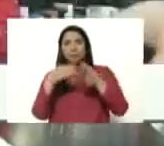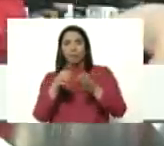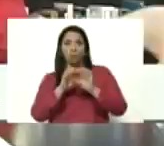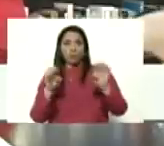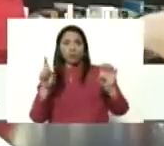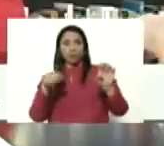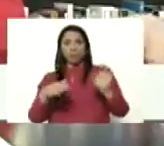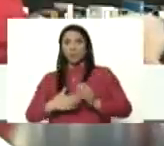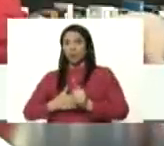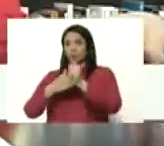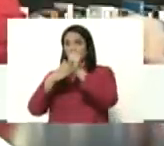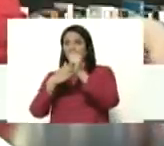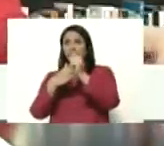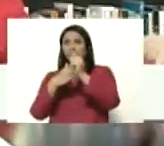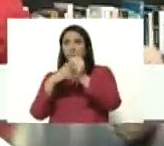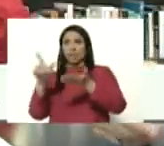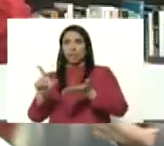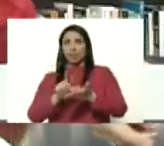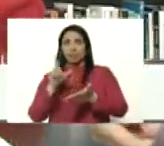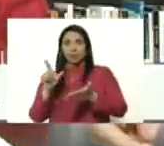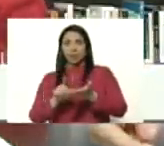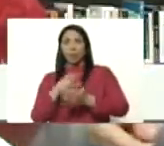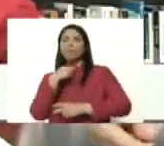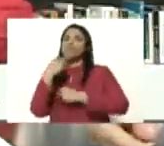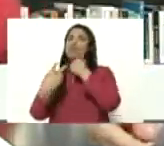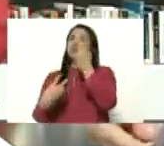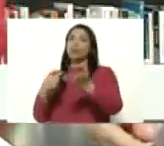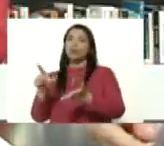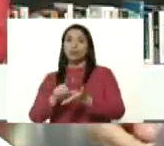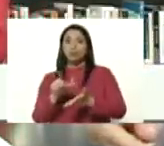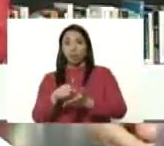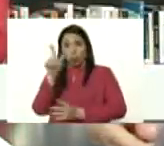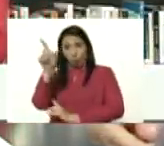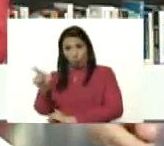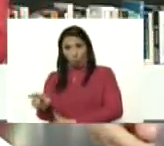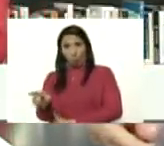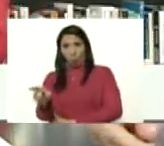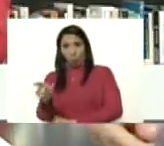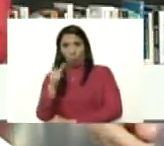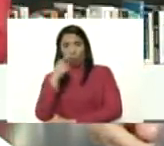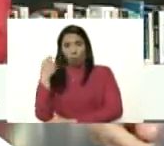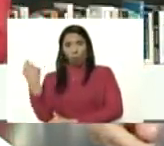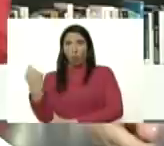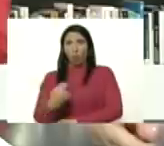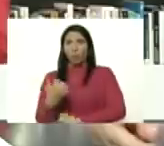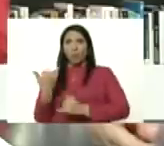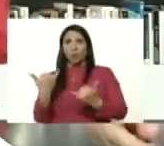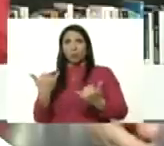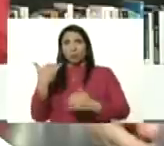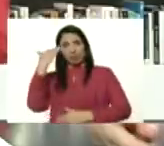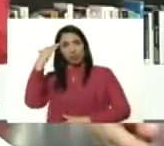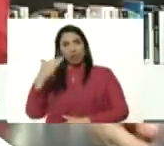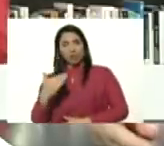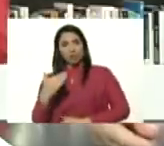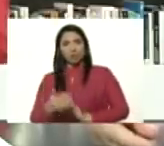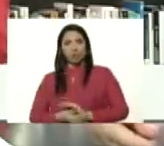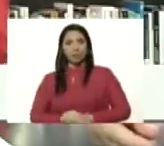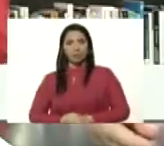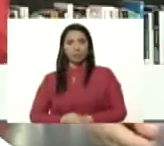liceo, delegado del liceo, este hombre que está, él es teniente de milicia,